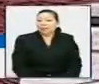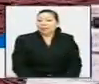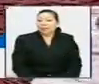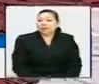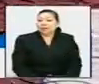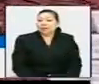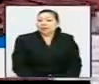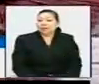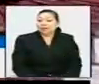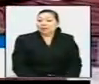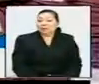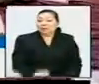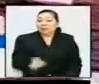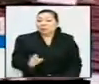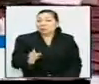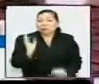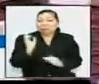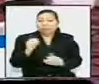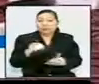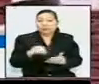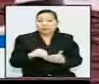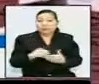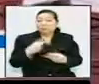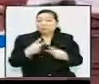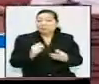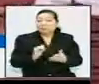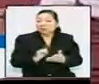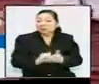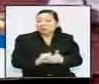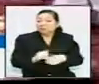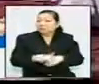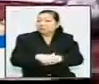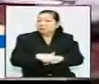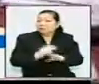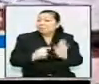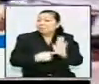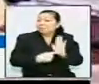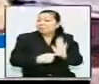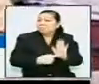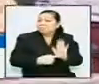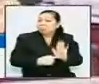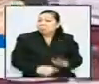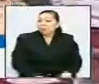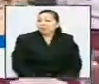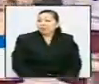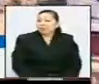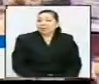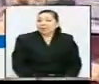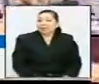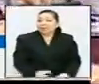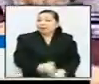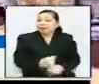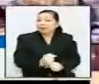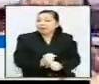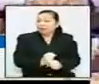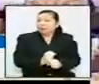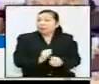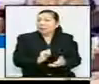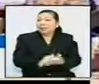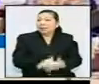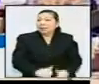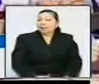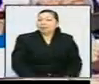por sus técnicos, ¿no? Porque, como digo, el sustento o el motivo de visitas era tratar de demostrar que la decisión tomada ha sido la